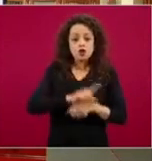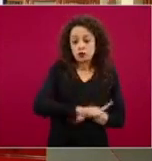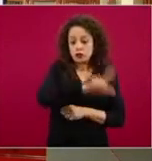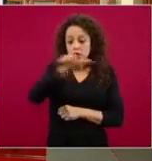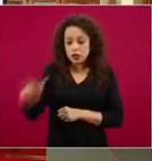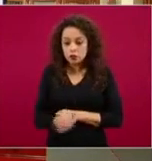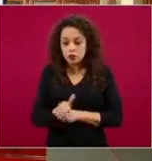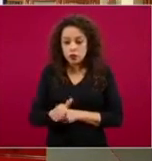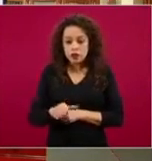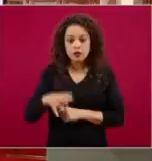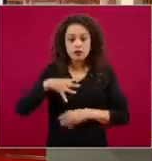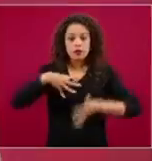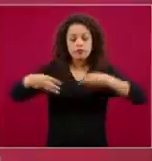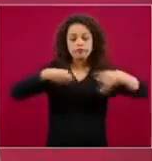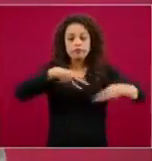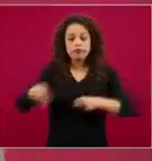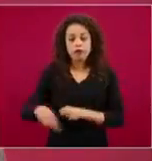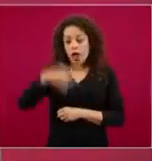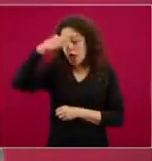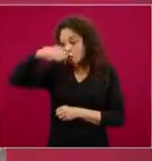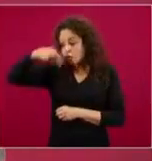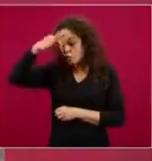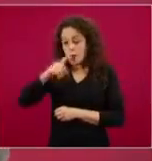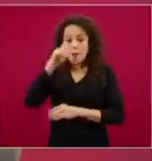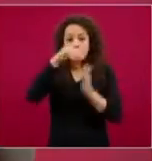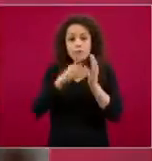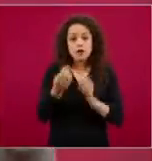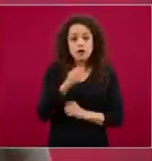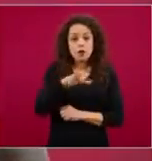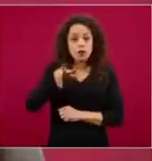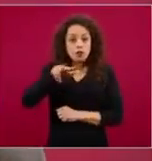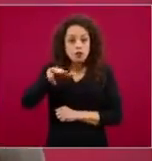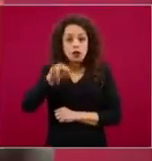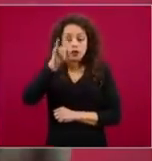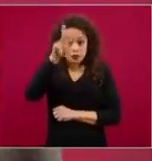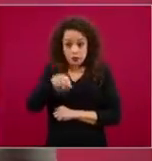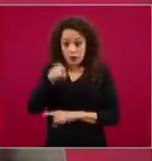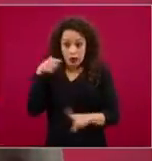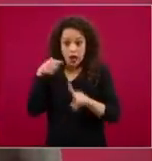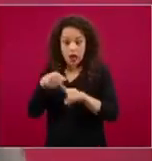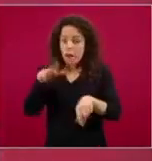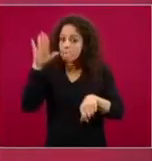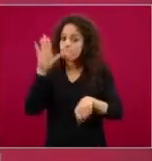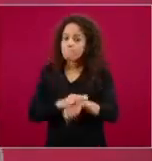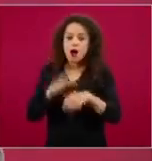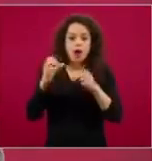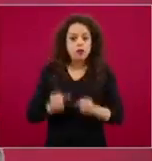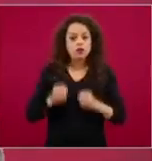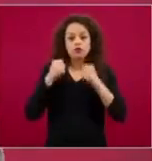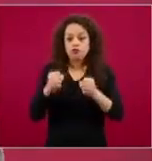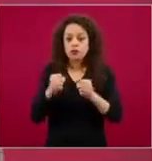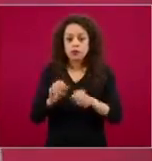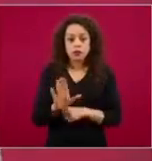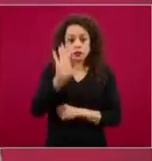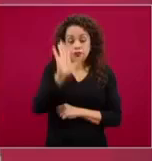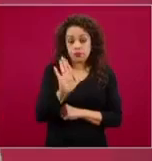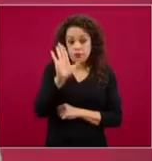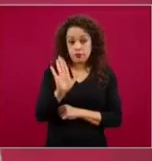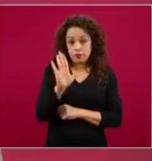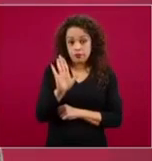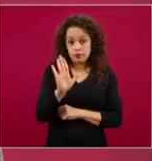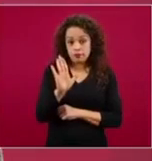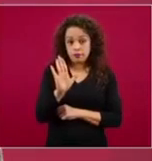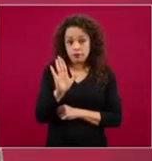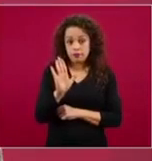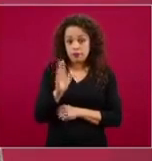en 1918, ciertamente es la epidemia de intensidad más parecida, aún menor,